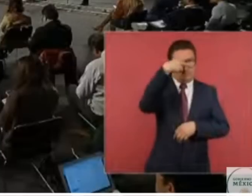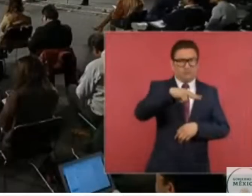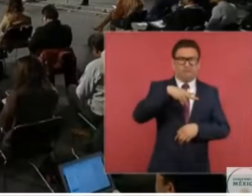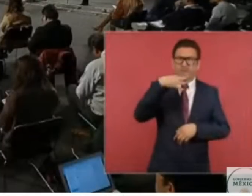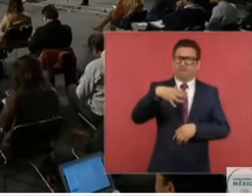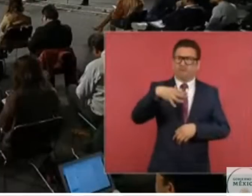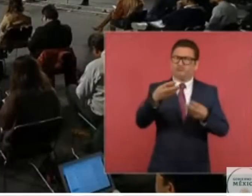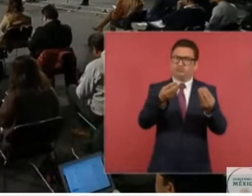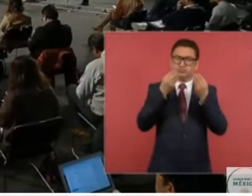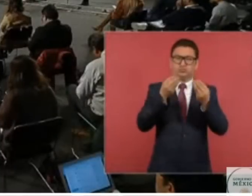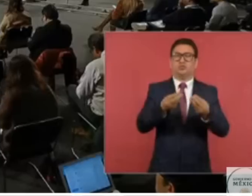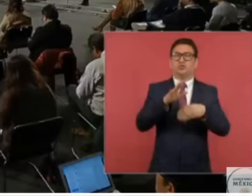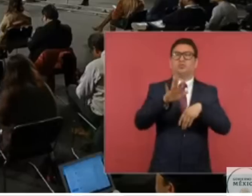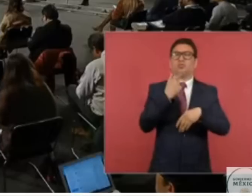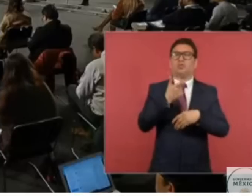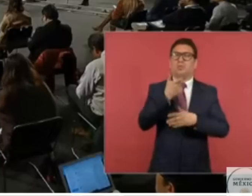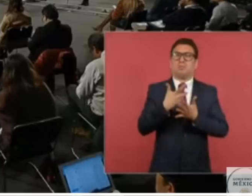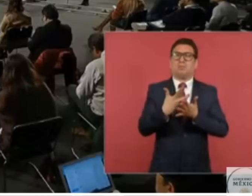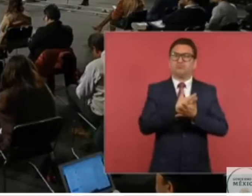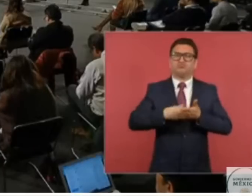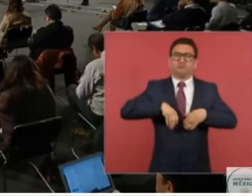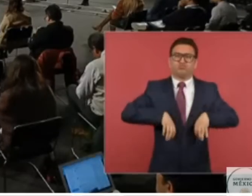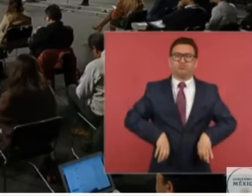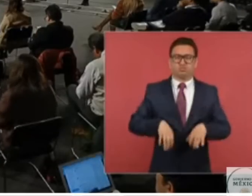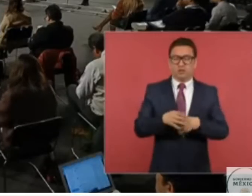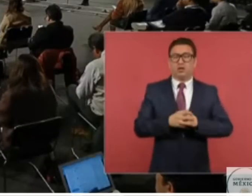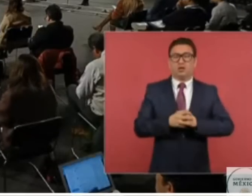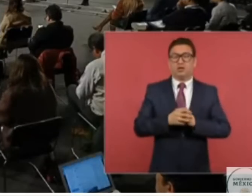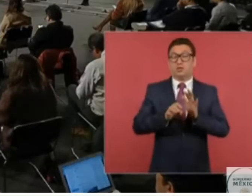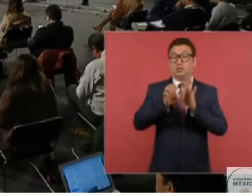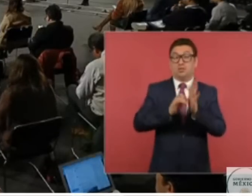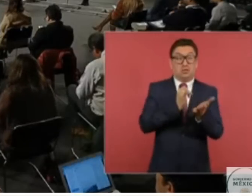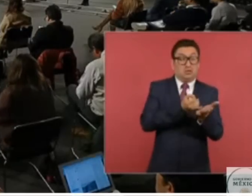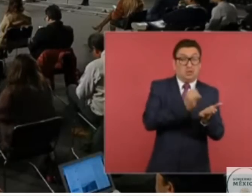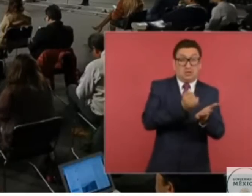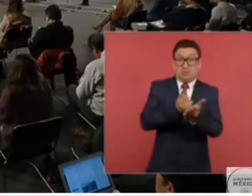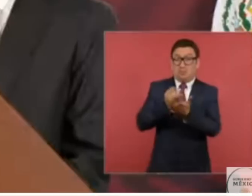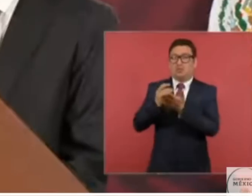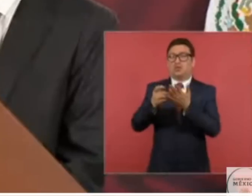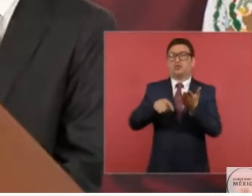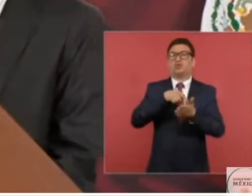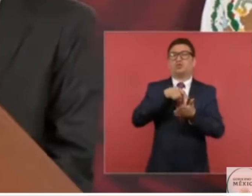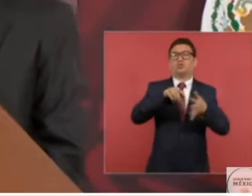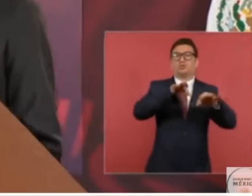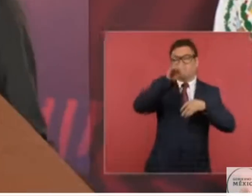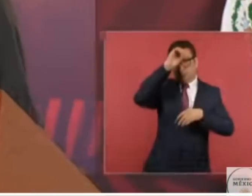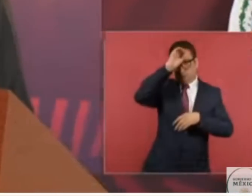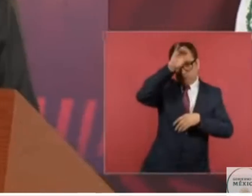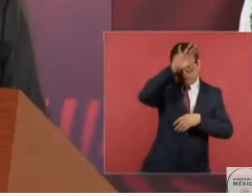Se quedaban con los impuestos de las minas y